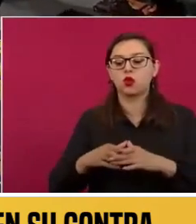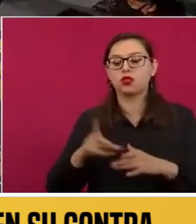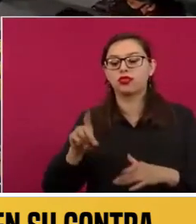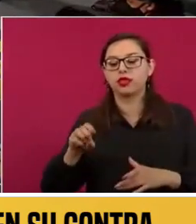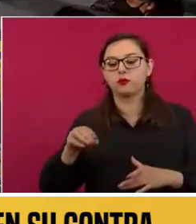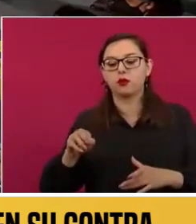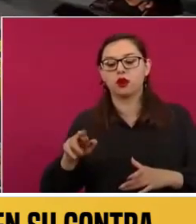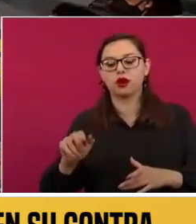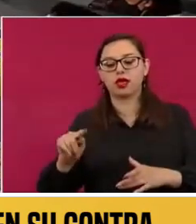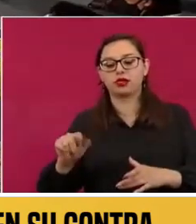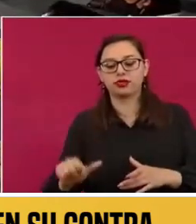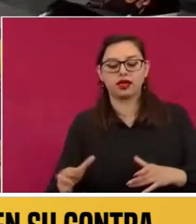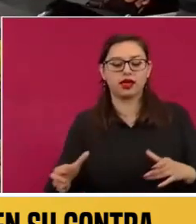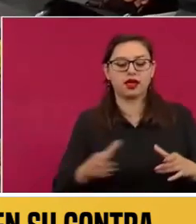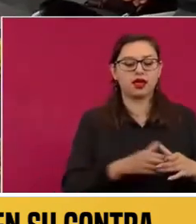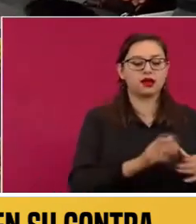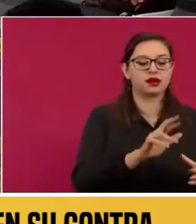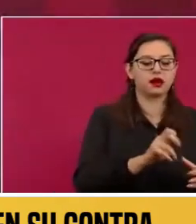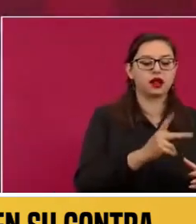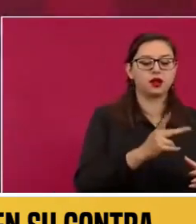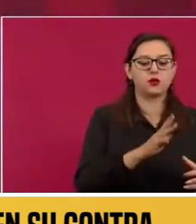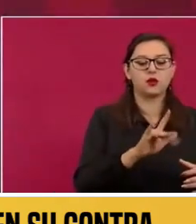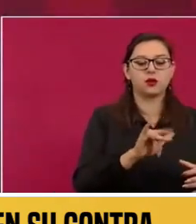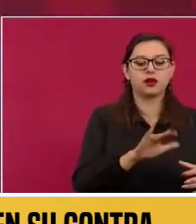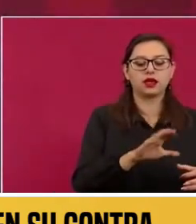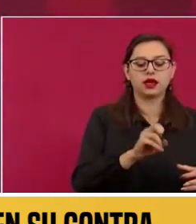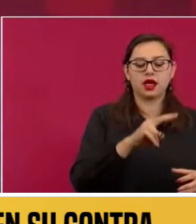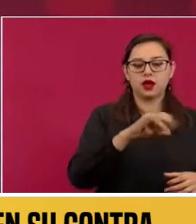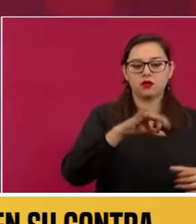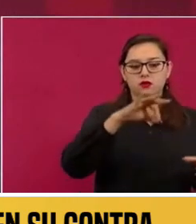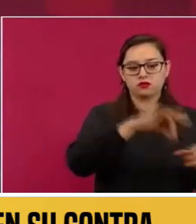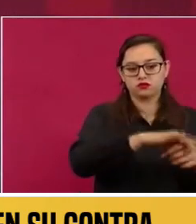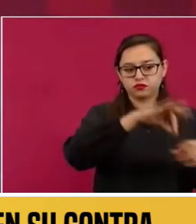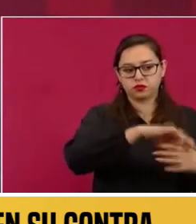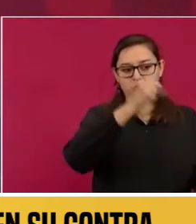Republicano. Y nosotros poder saber,